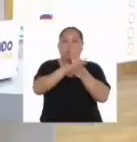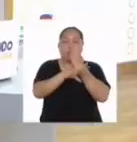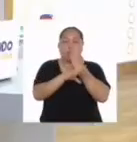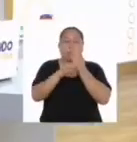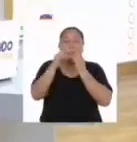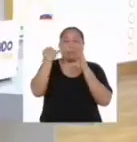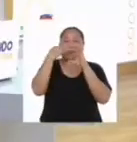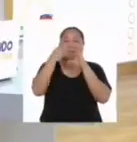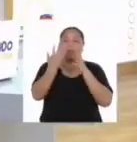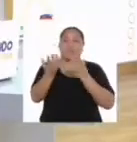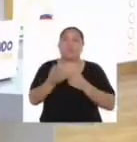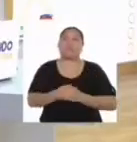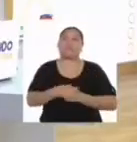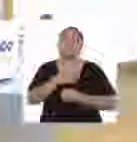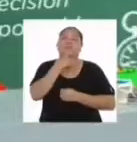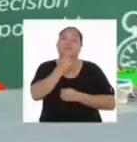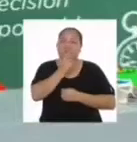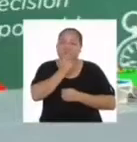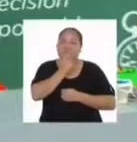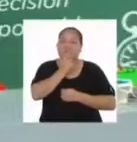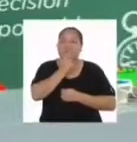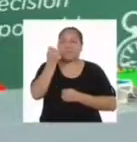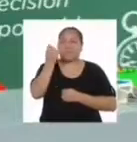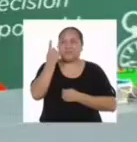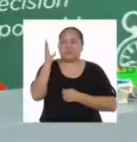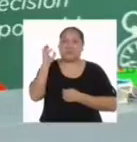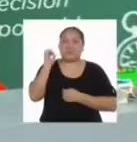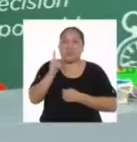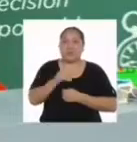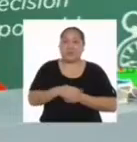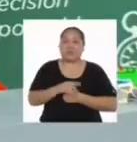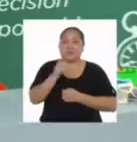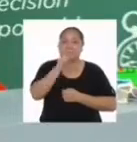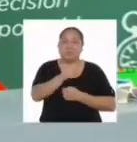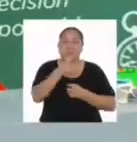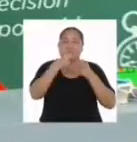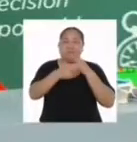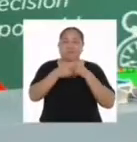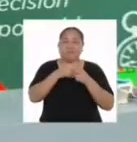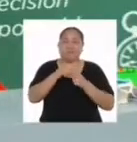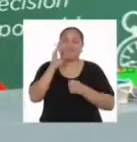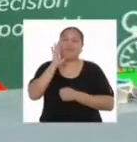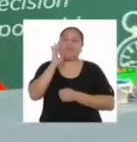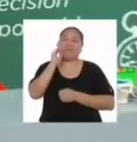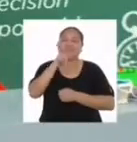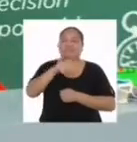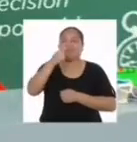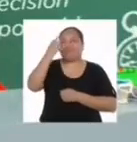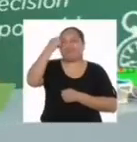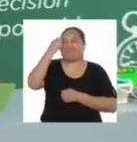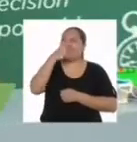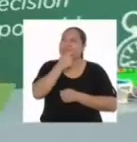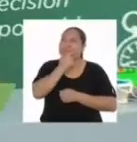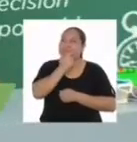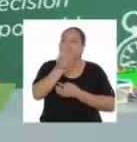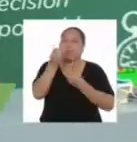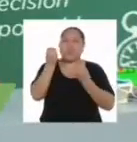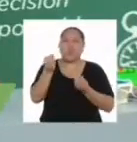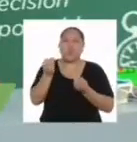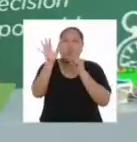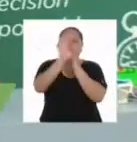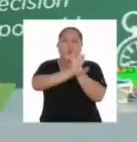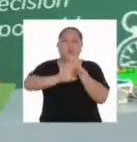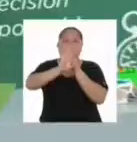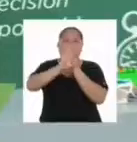de internet. Ah, ya. Bueno, ante esta situación de contaminación, nos preguntamos, ¿cómo